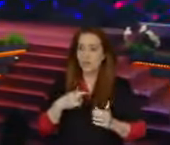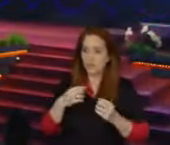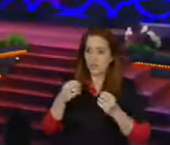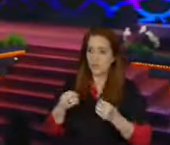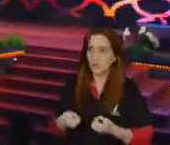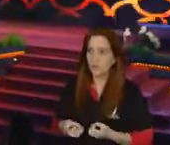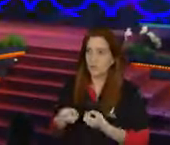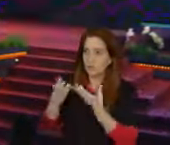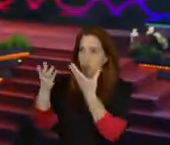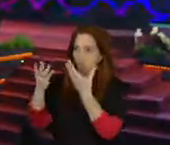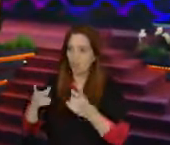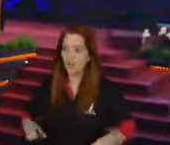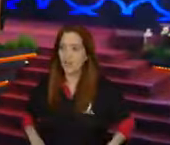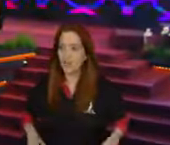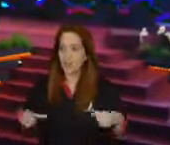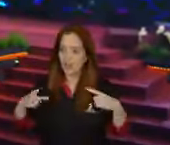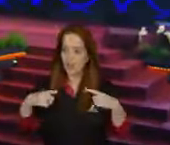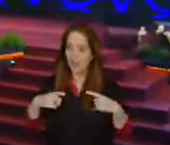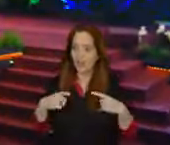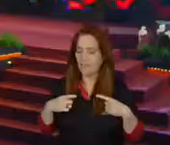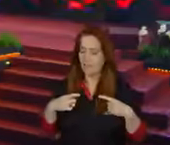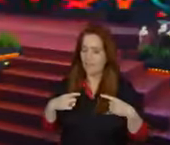aquí, es porque